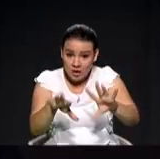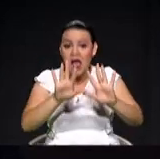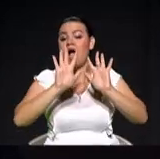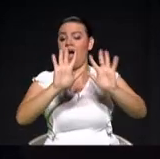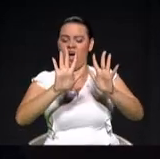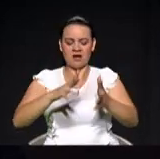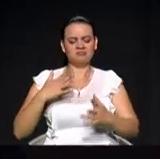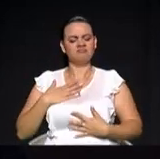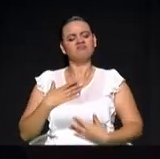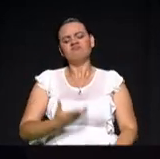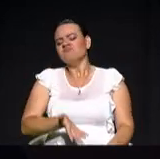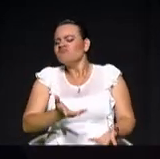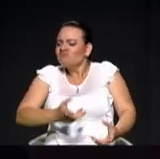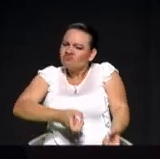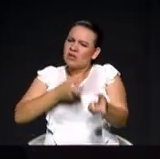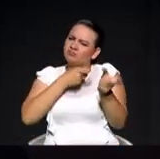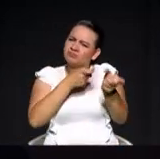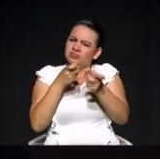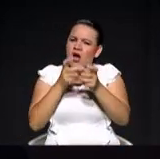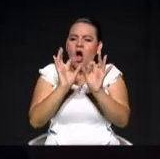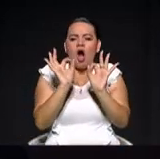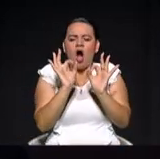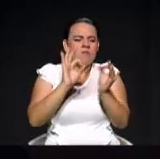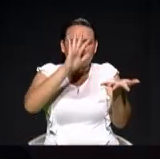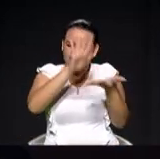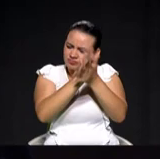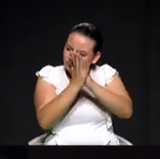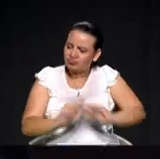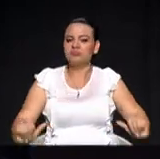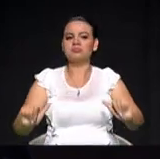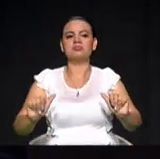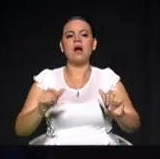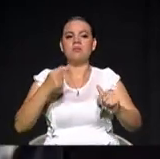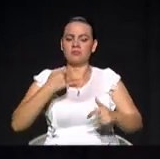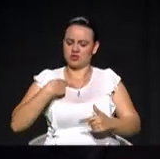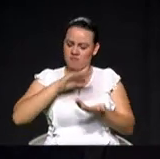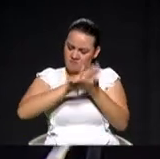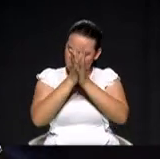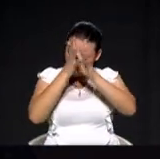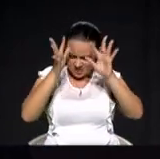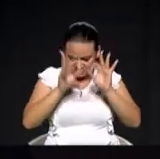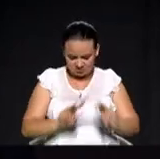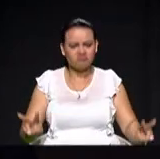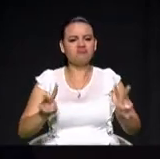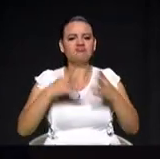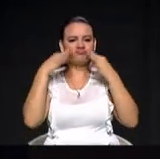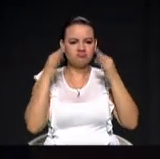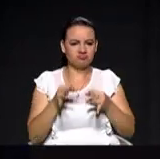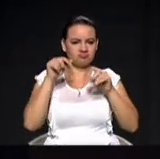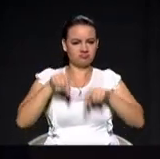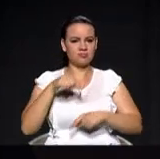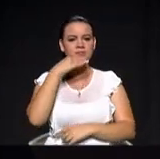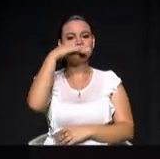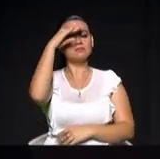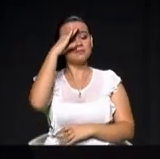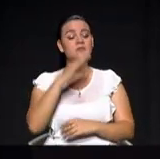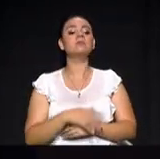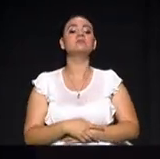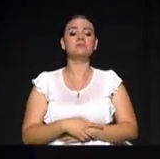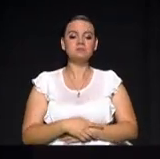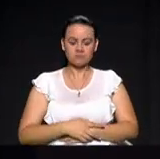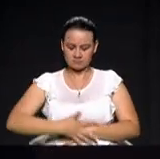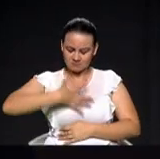les voy a convertir una pesadilla pero que traigo la pasada ciudad medellín la traigo y ustedes pero estén medinenses en mi administración les